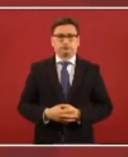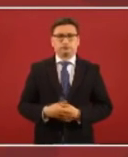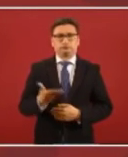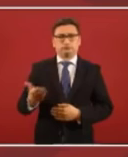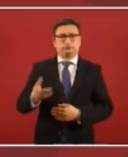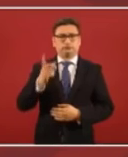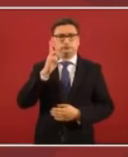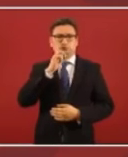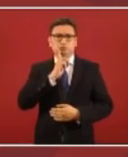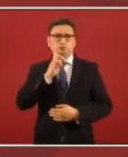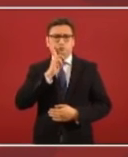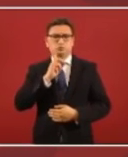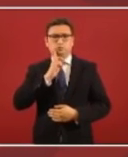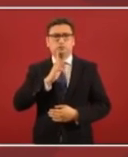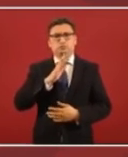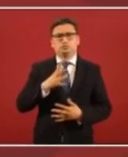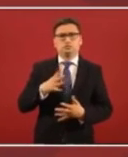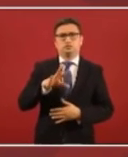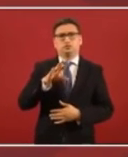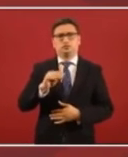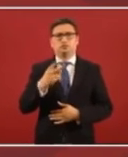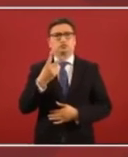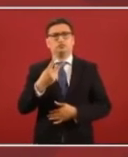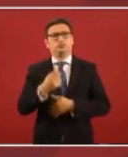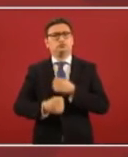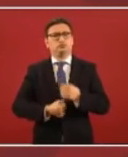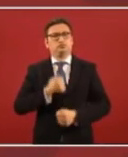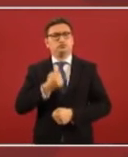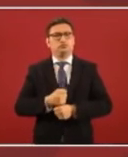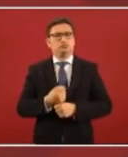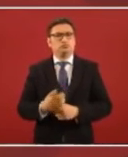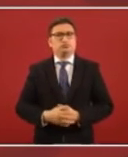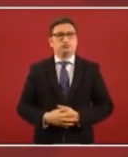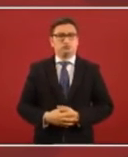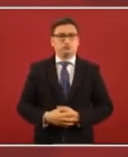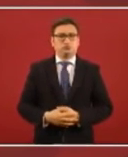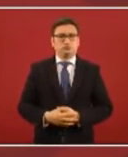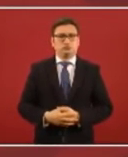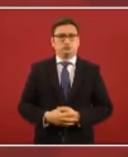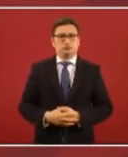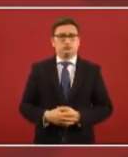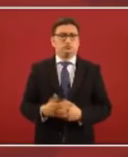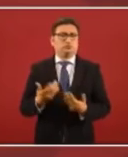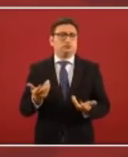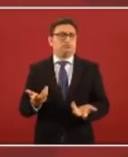señora de 92 años y